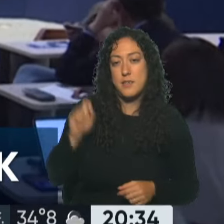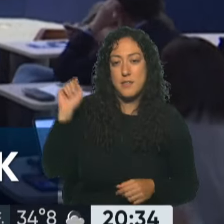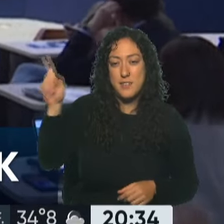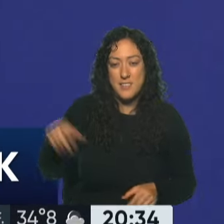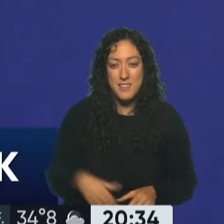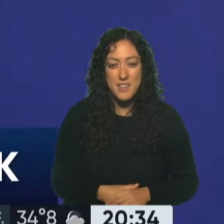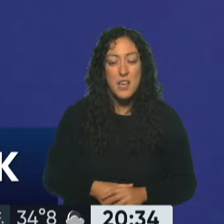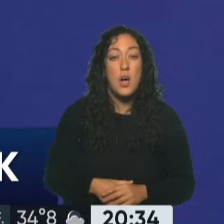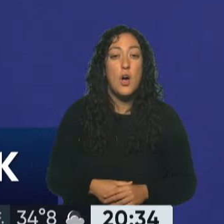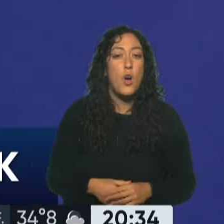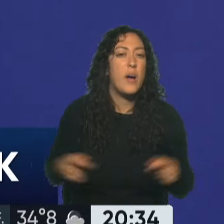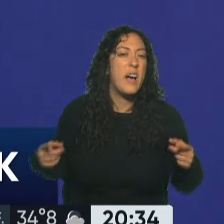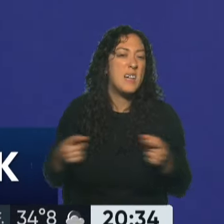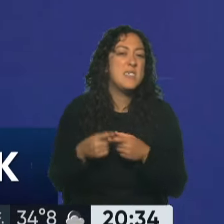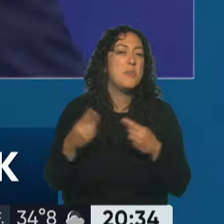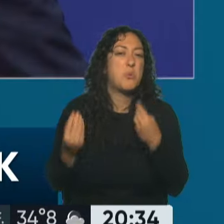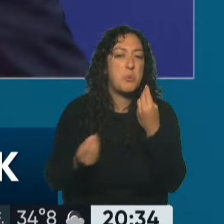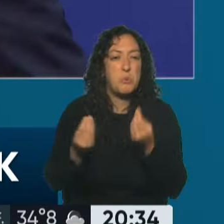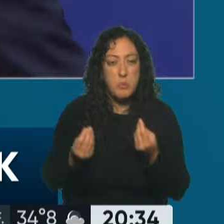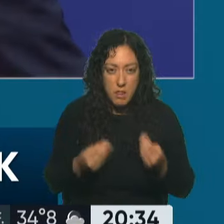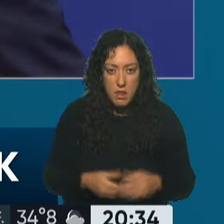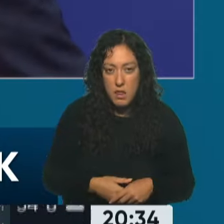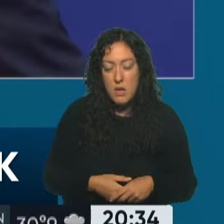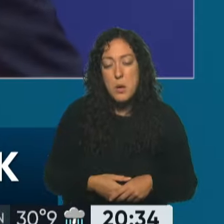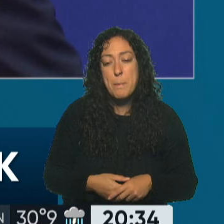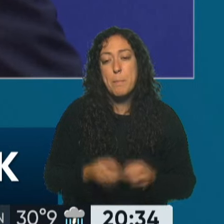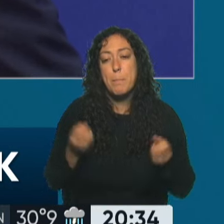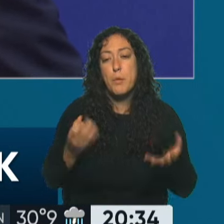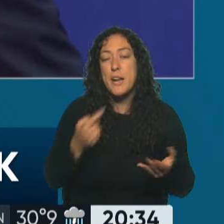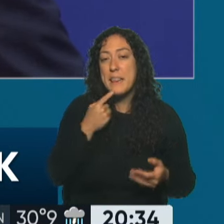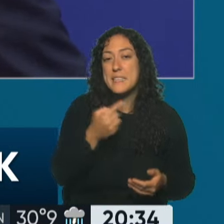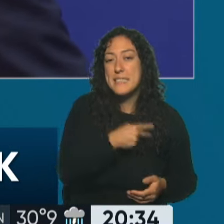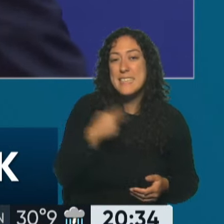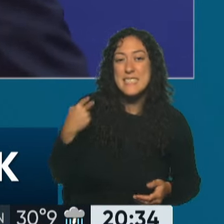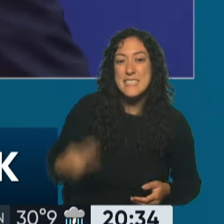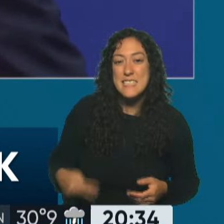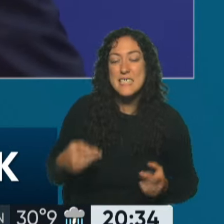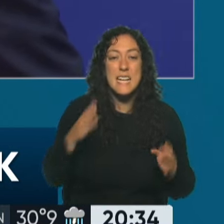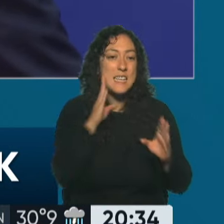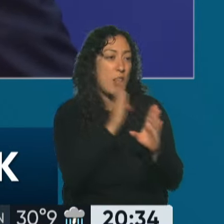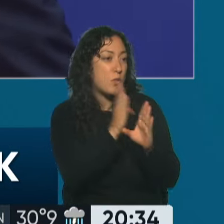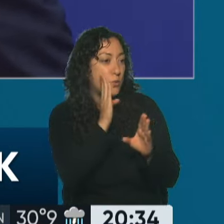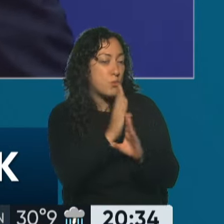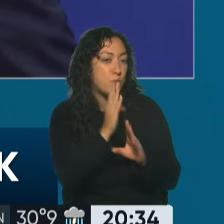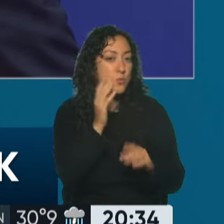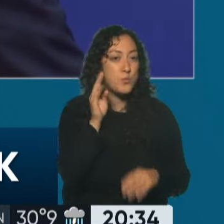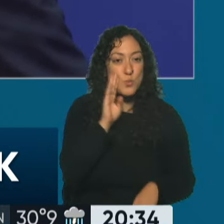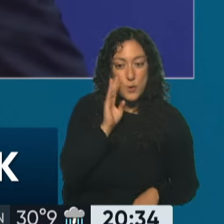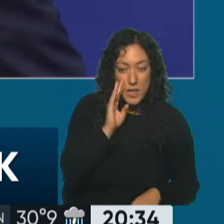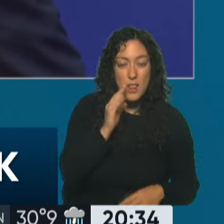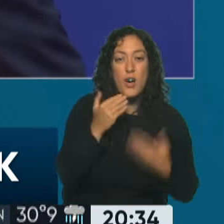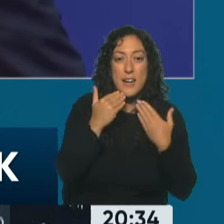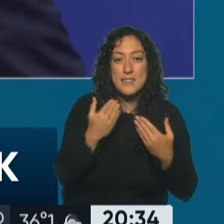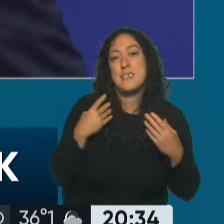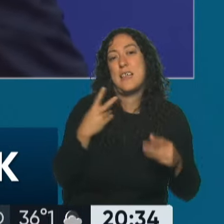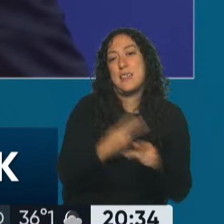llevar adelante esta iniciativa? Bueno, porque lo que sostienen es que China espía lo que hace Estados Unidos a través de esta red social. De